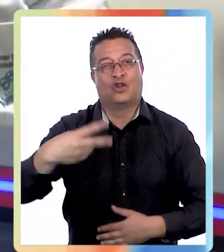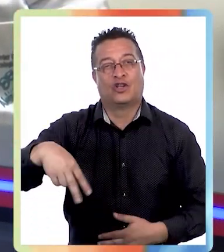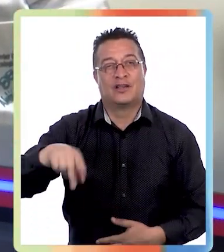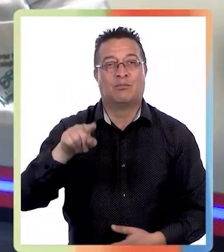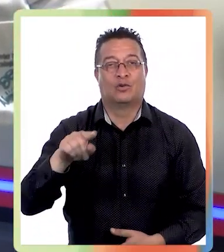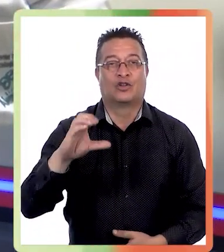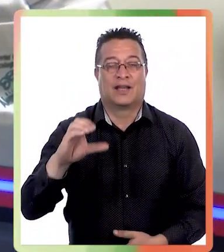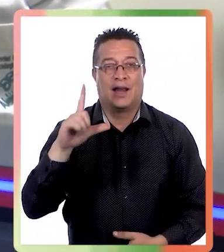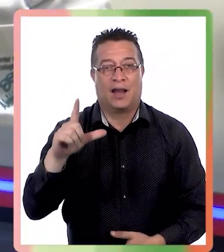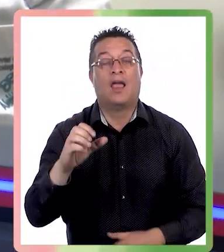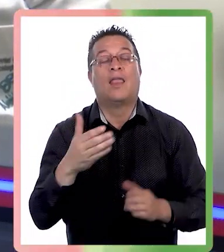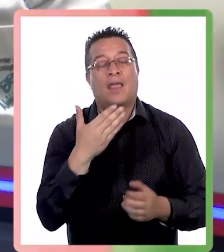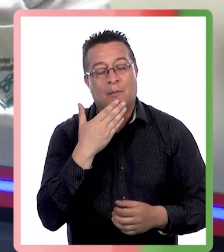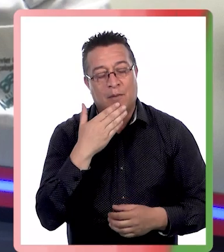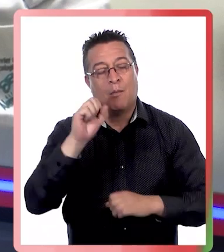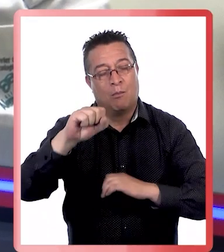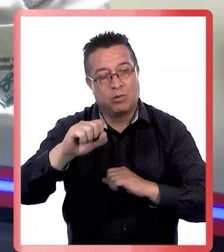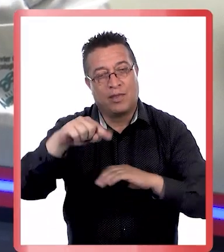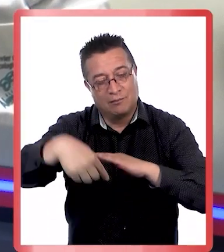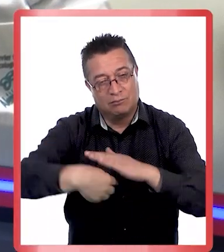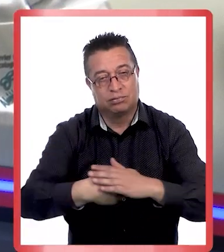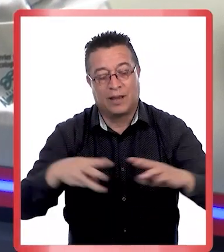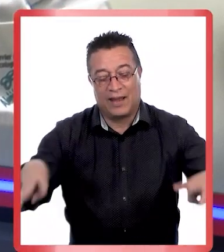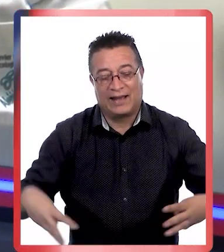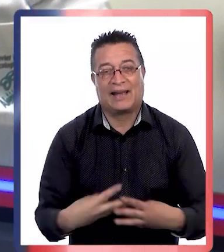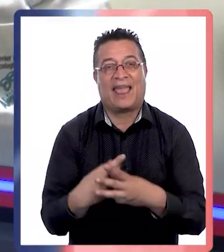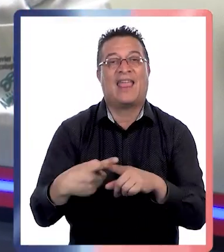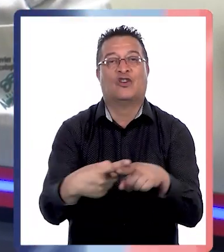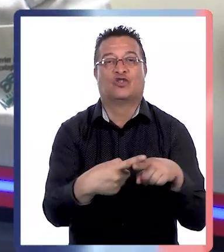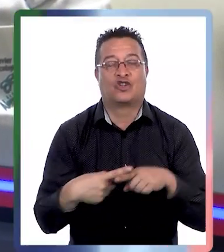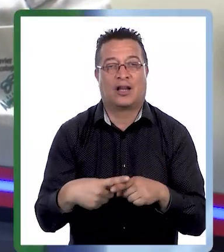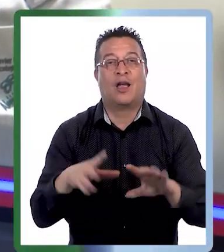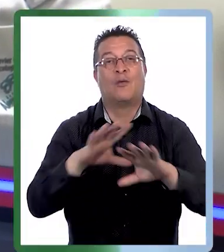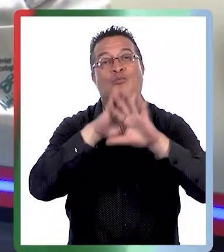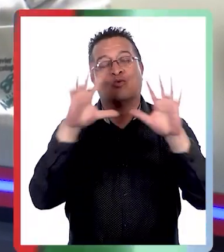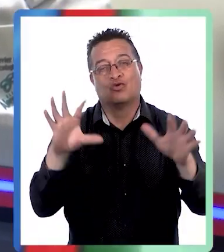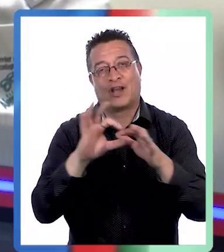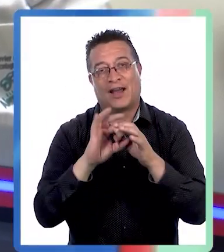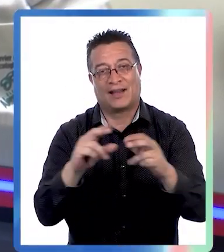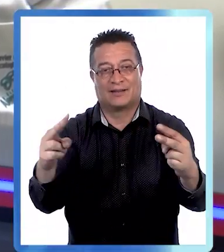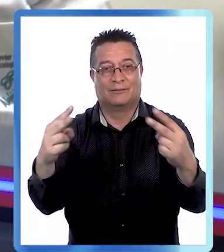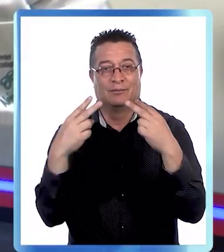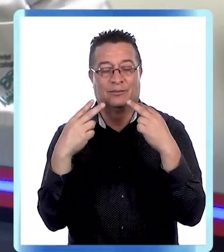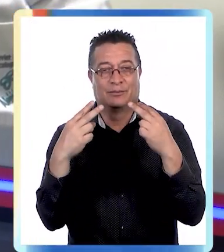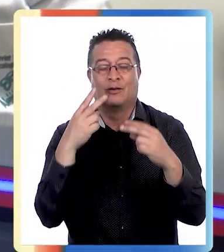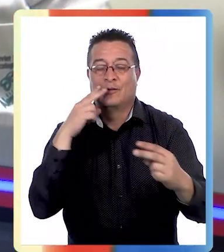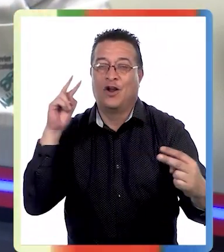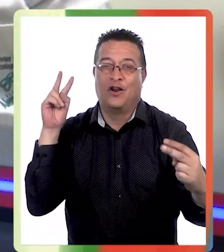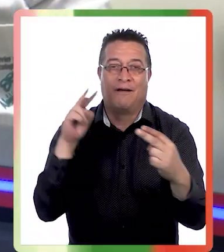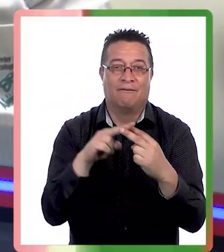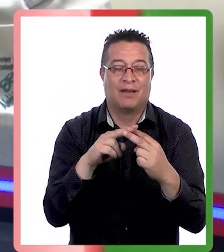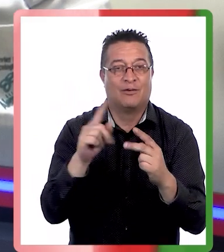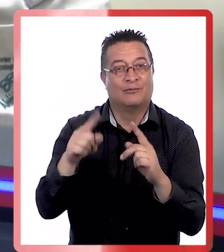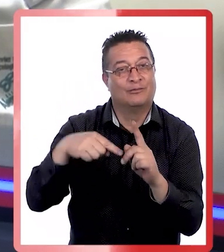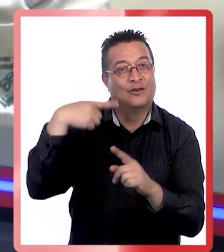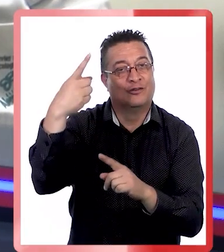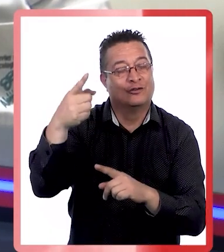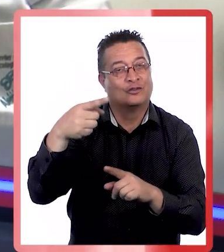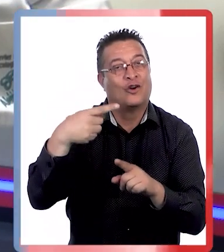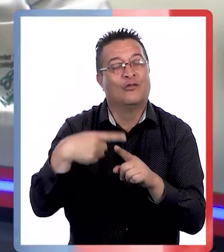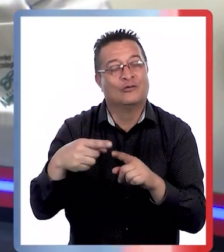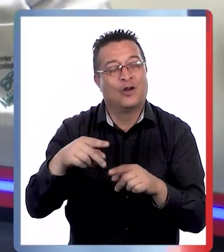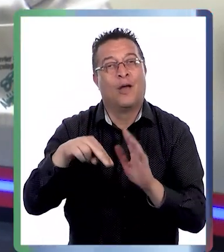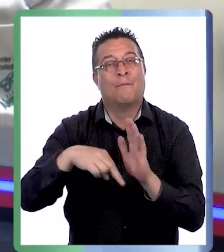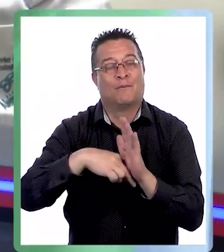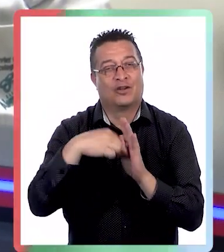www.portavoznoticias.cl y que también nos pueden encontrar a través de las redes sociales. Muchas gracias por acompañarnos y ya nos reencontraremos en una nueva jornada